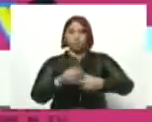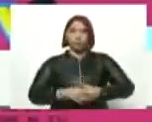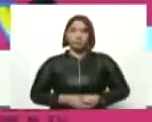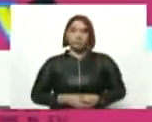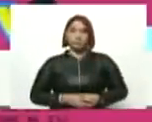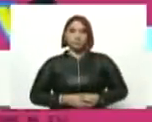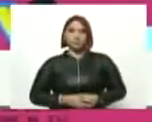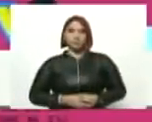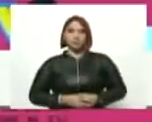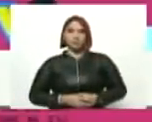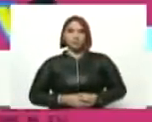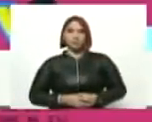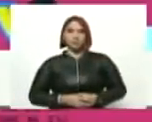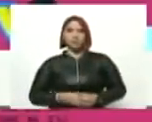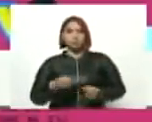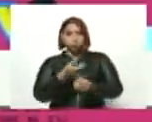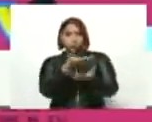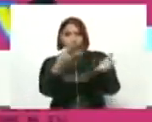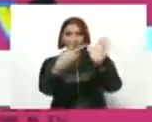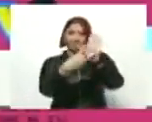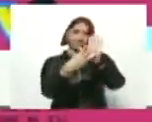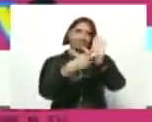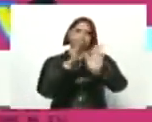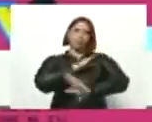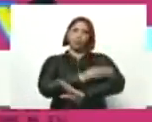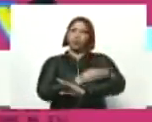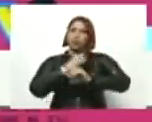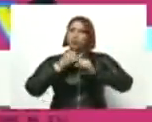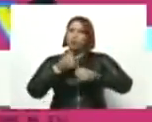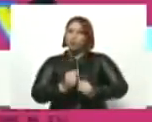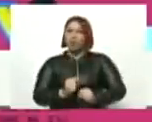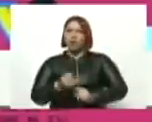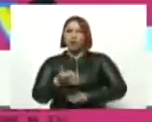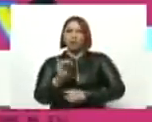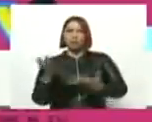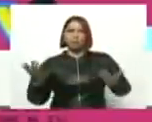Venezuela. Es donde está la verdadera fuerza.